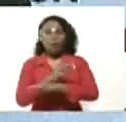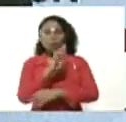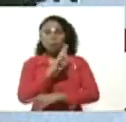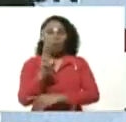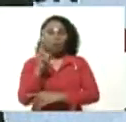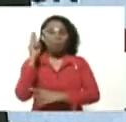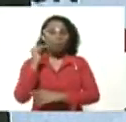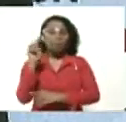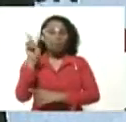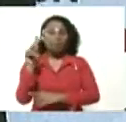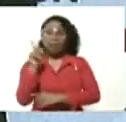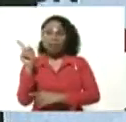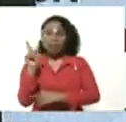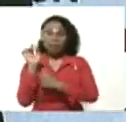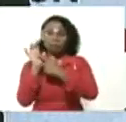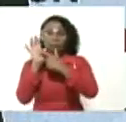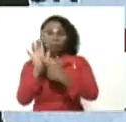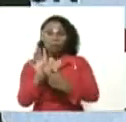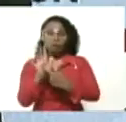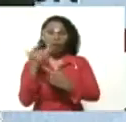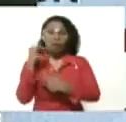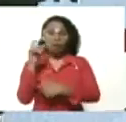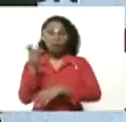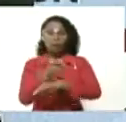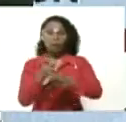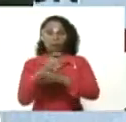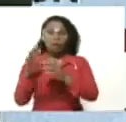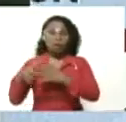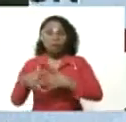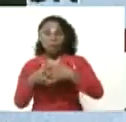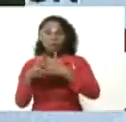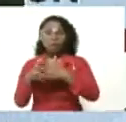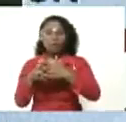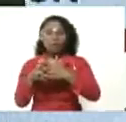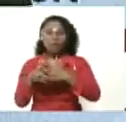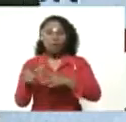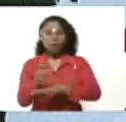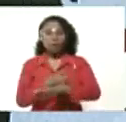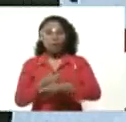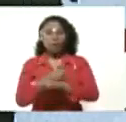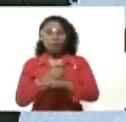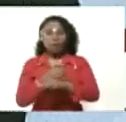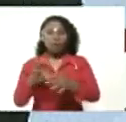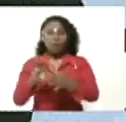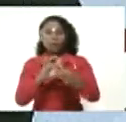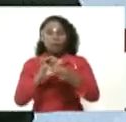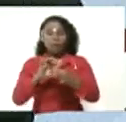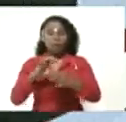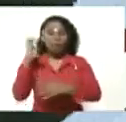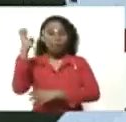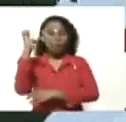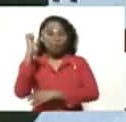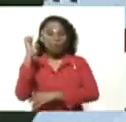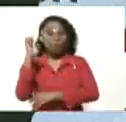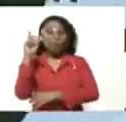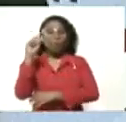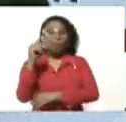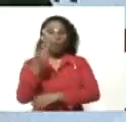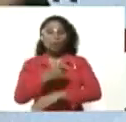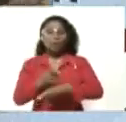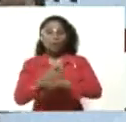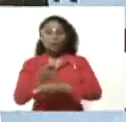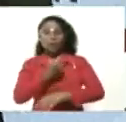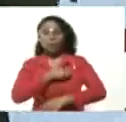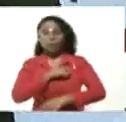Venezuela. Es una señal clara, como decía antes, al gobierno de Estados Unidos, a los gobiernos de la Unión Europea, incluido al gobierno de España, donde